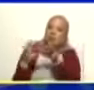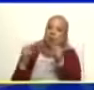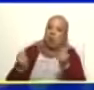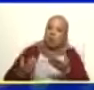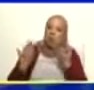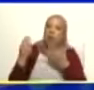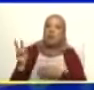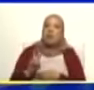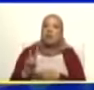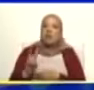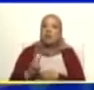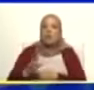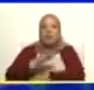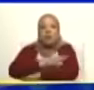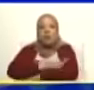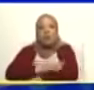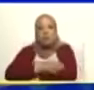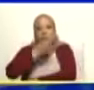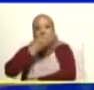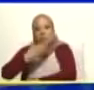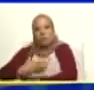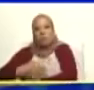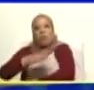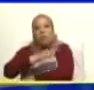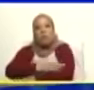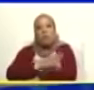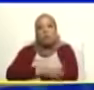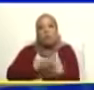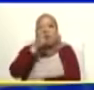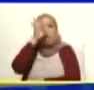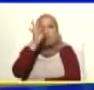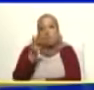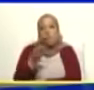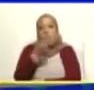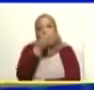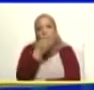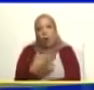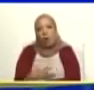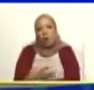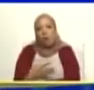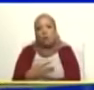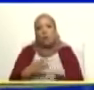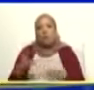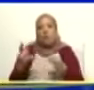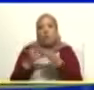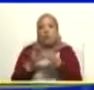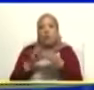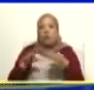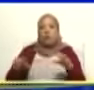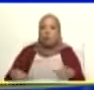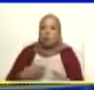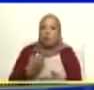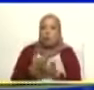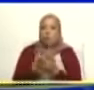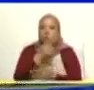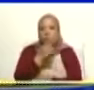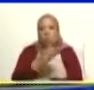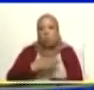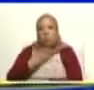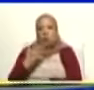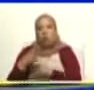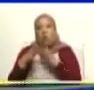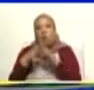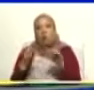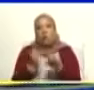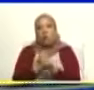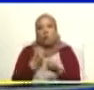de la Venezuela de bien, de la Venezuela de fe, de la Venezuela buena. Unir nuestra alma poderosa, toda